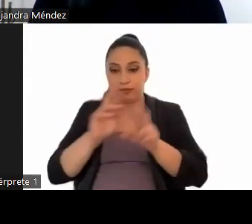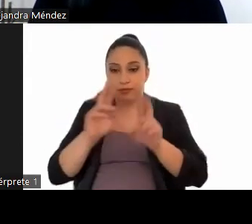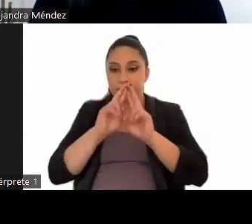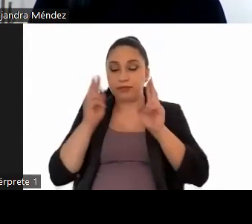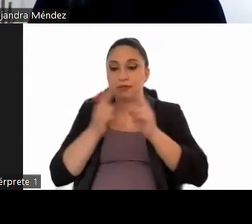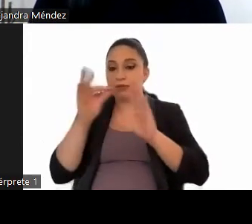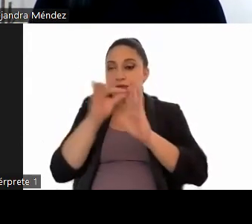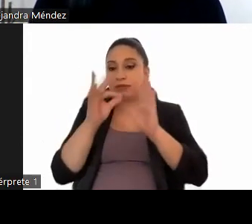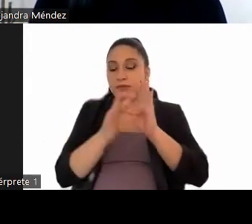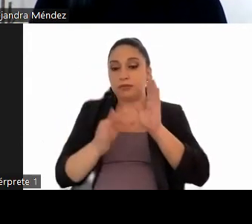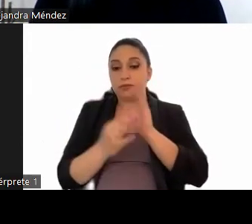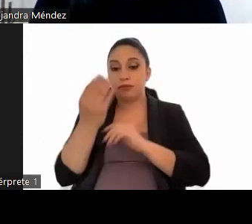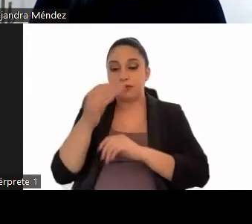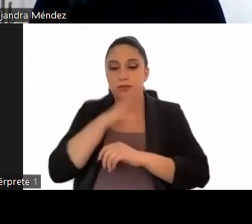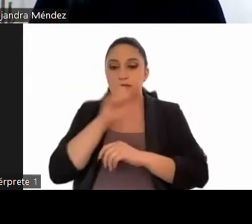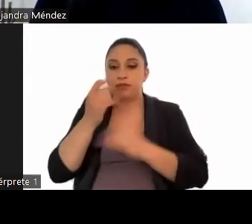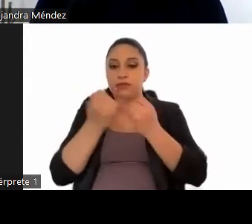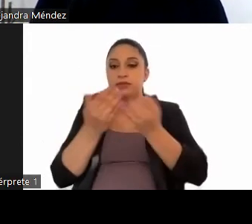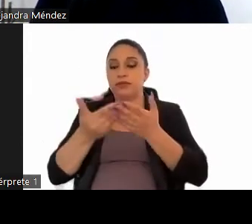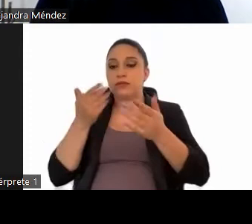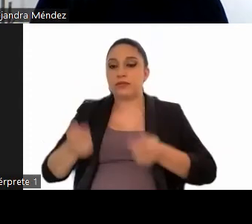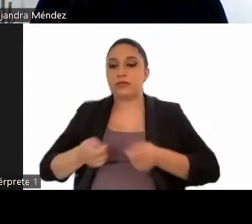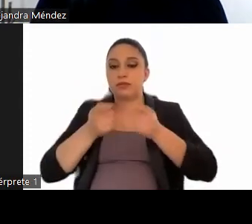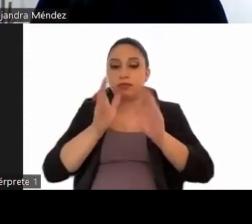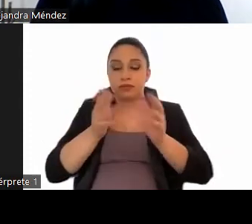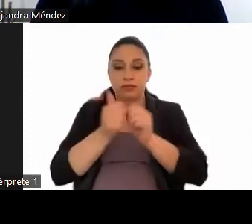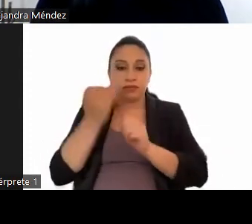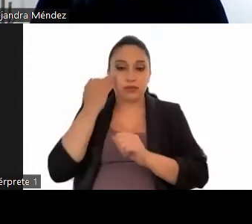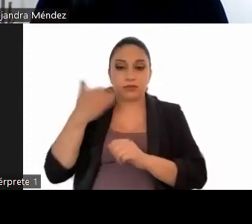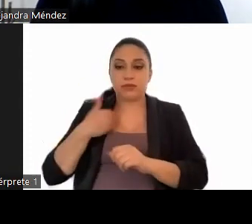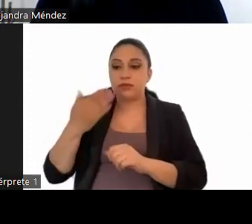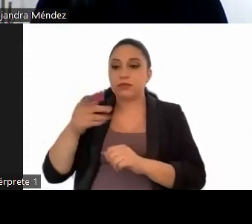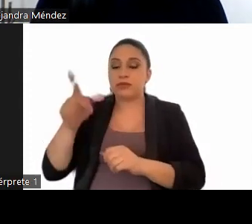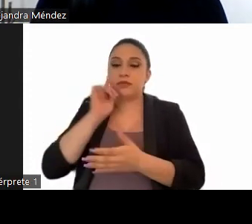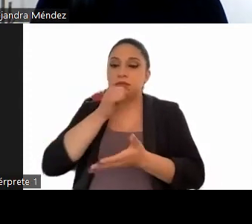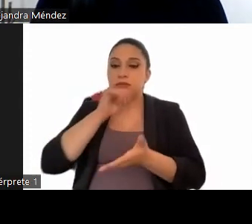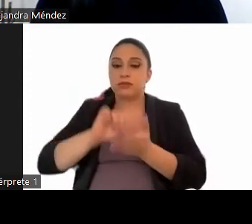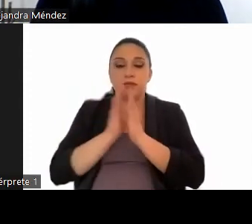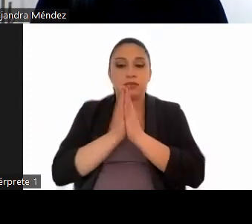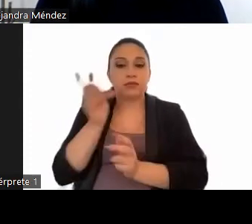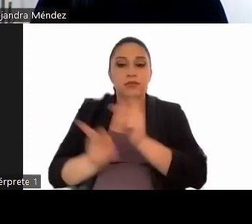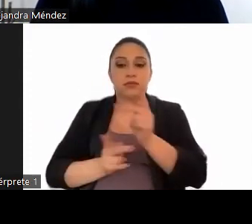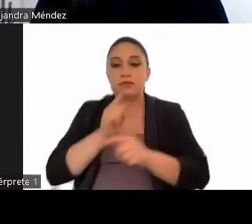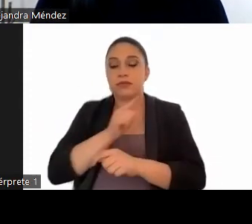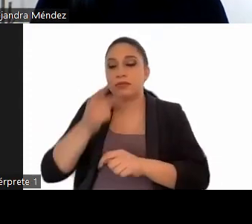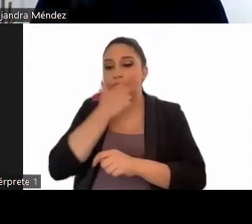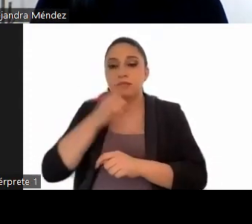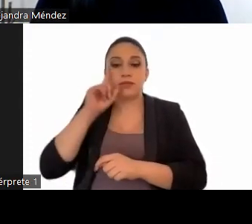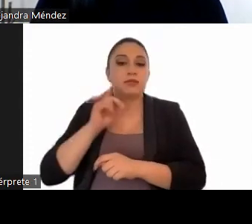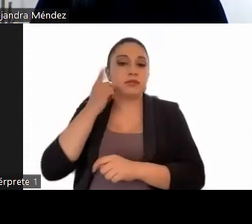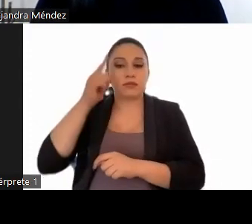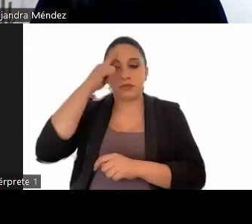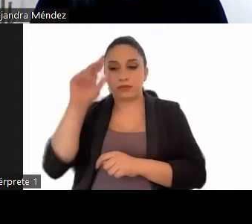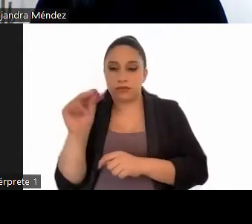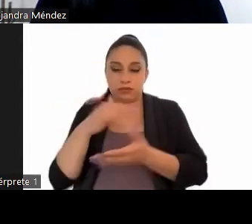9 puntos y ha sido distribuida con anterioridad. Solicito a la secretaria sométalo a consideración, dispensando su lectura,